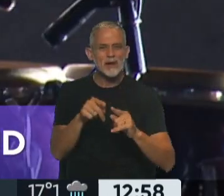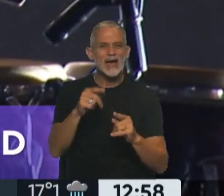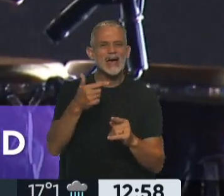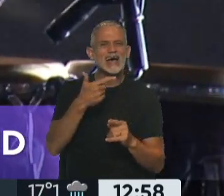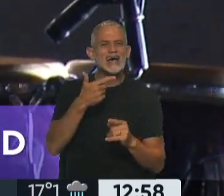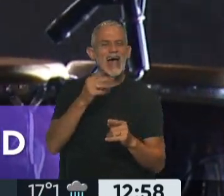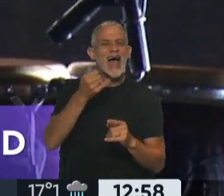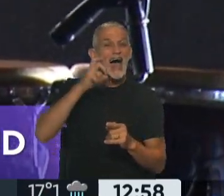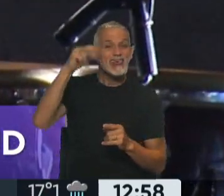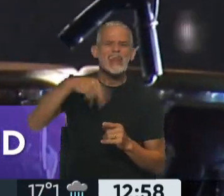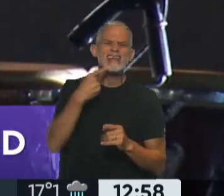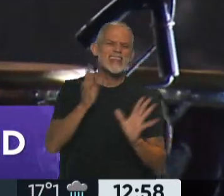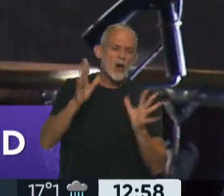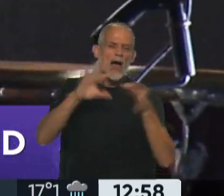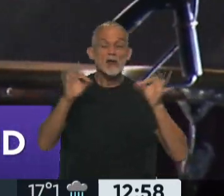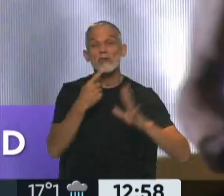dijo algo. Dijo,